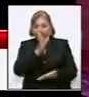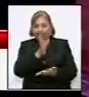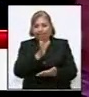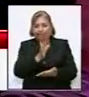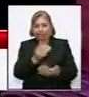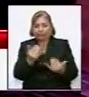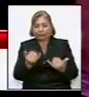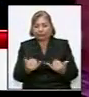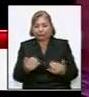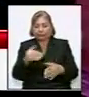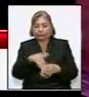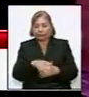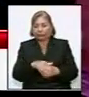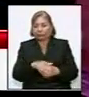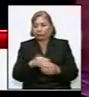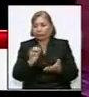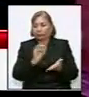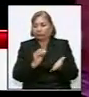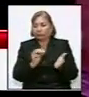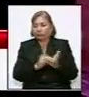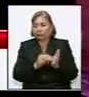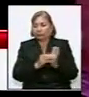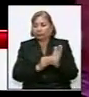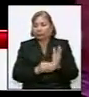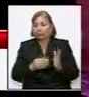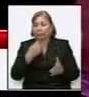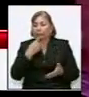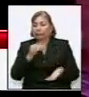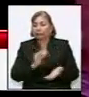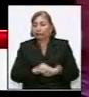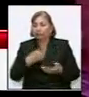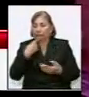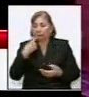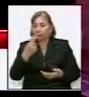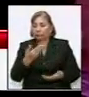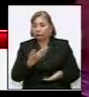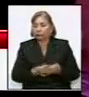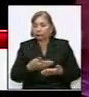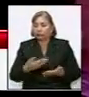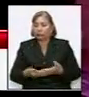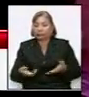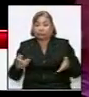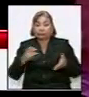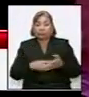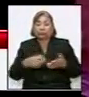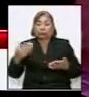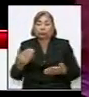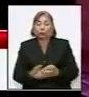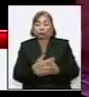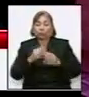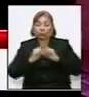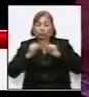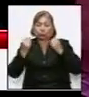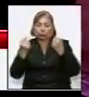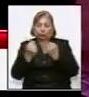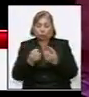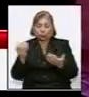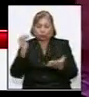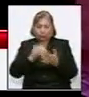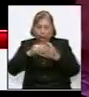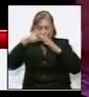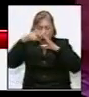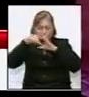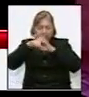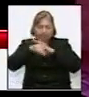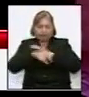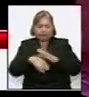el día de hoy votar con carla relación y es más yo sería de tipo acaso hay alguna nueva sesión para analizar a más profundidad porque